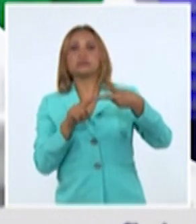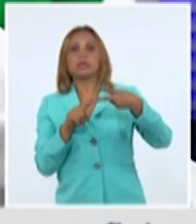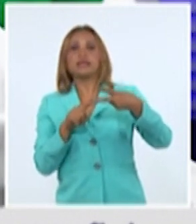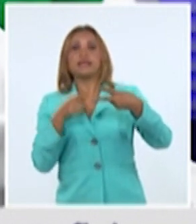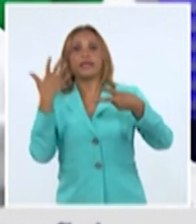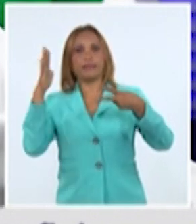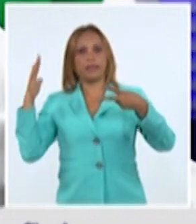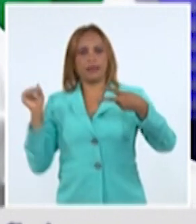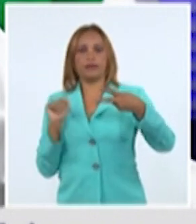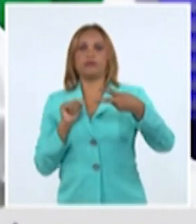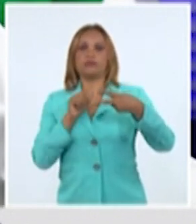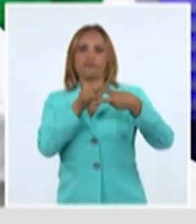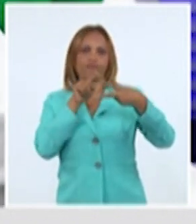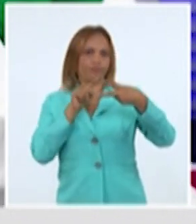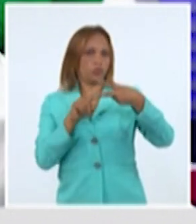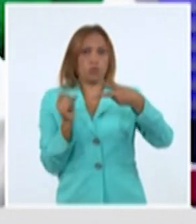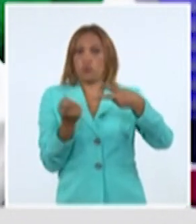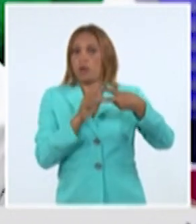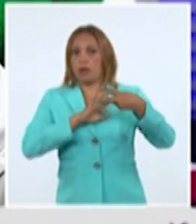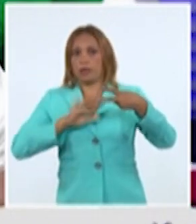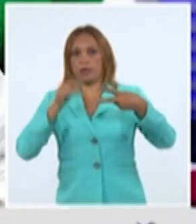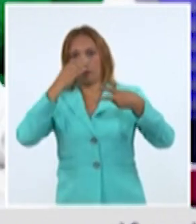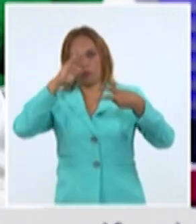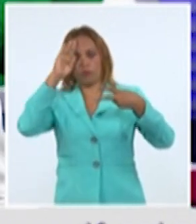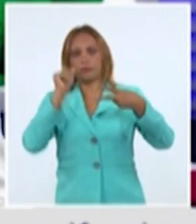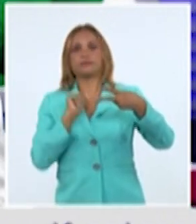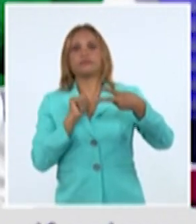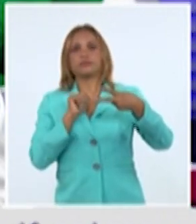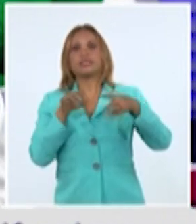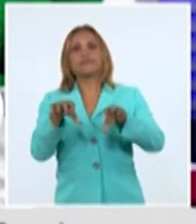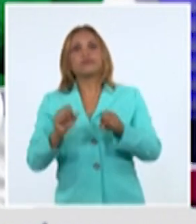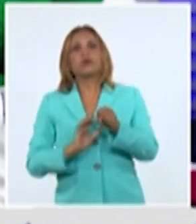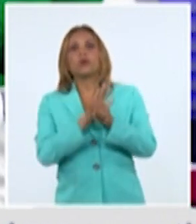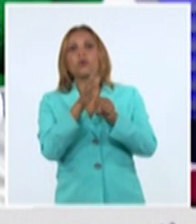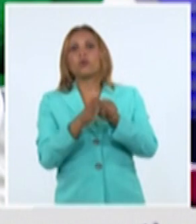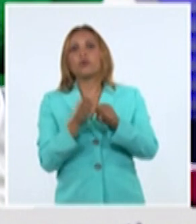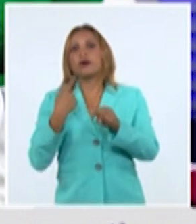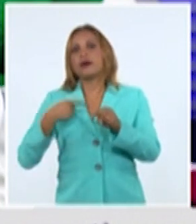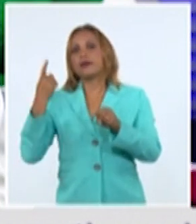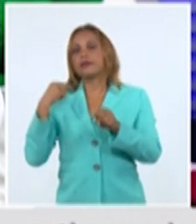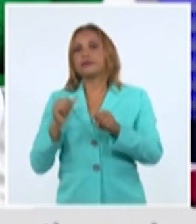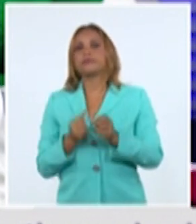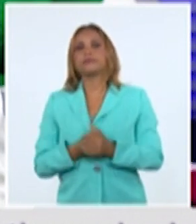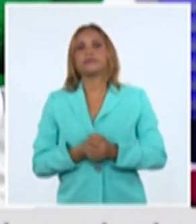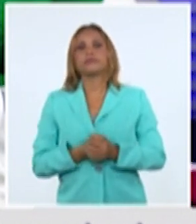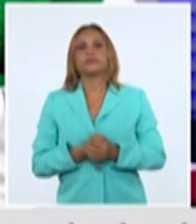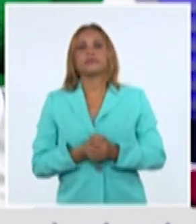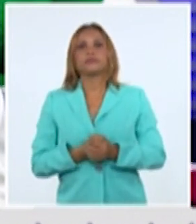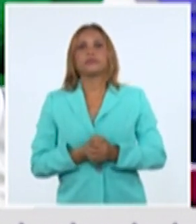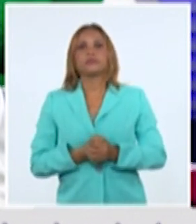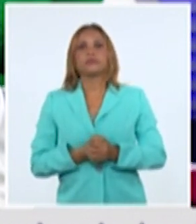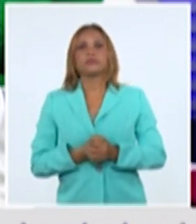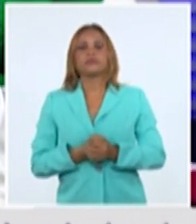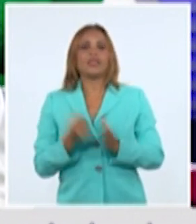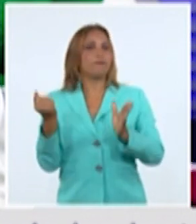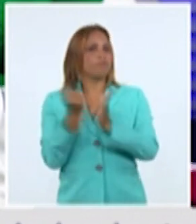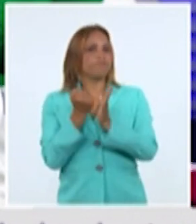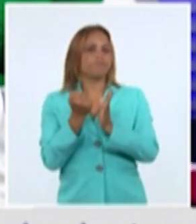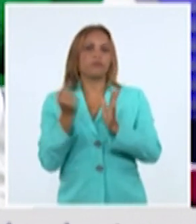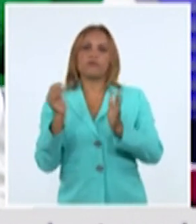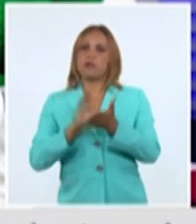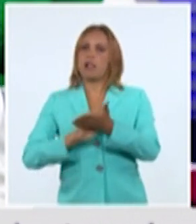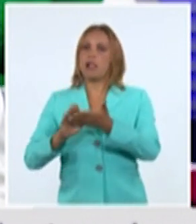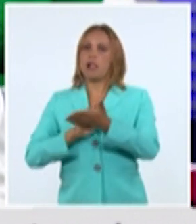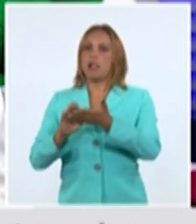extranjeros, o sea, los 2 únicos extranjeros que se diagnostican en el día de ayer, ya que no se confirma ningún